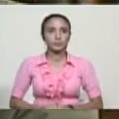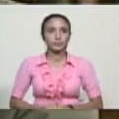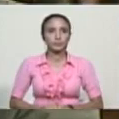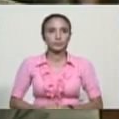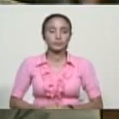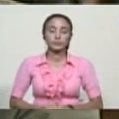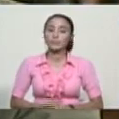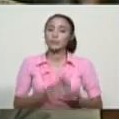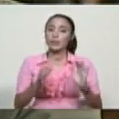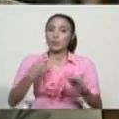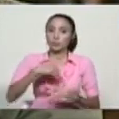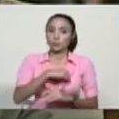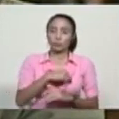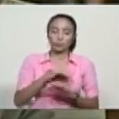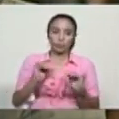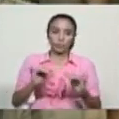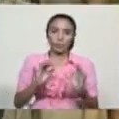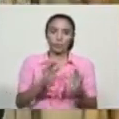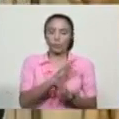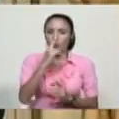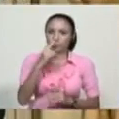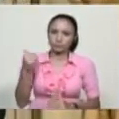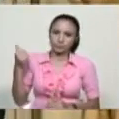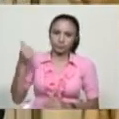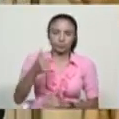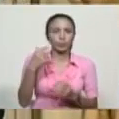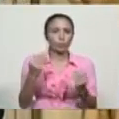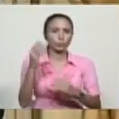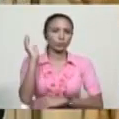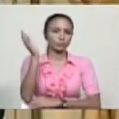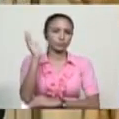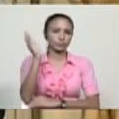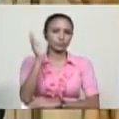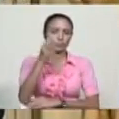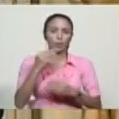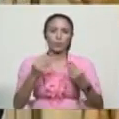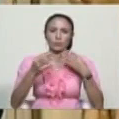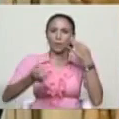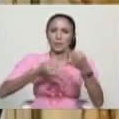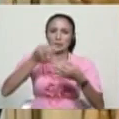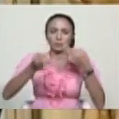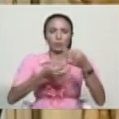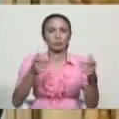Nosotros este año hemos realizado varios congresos